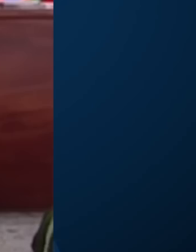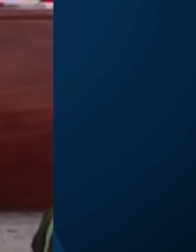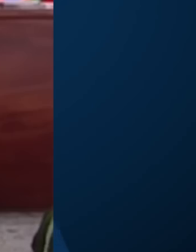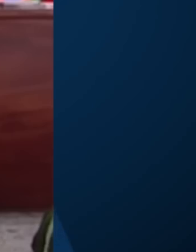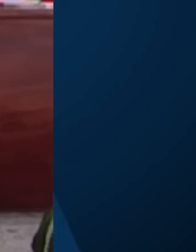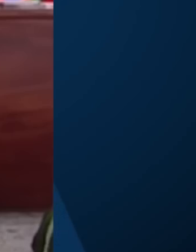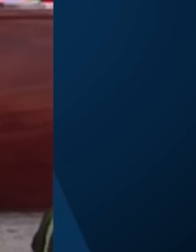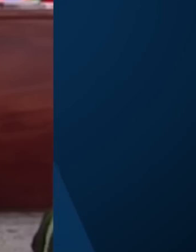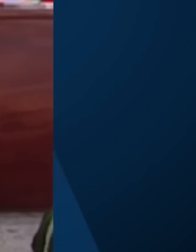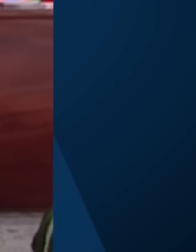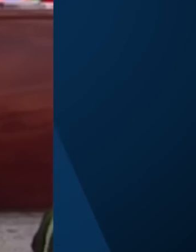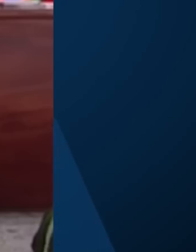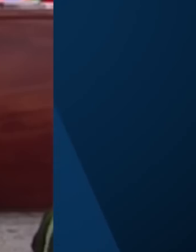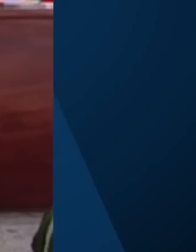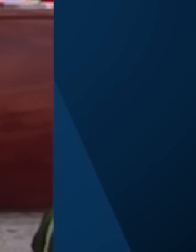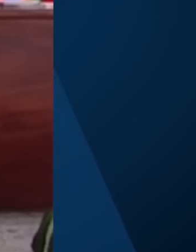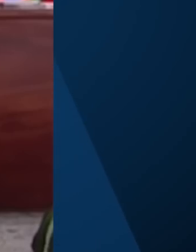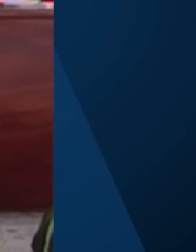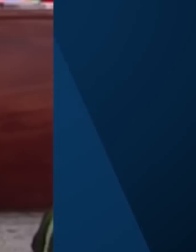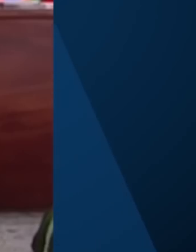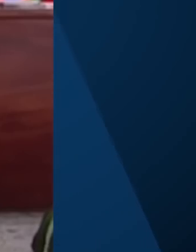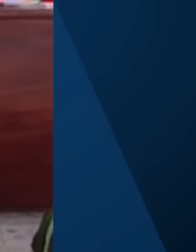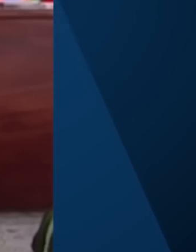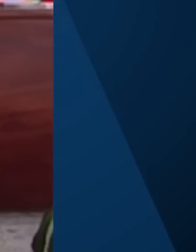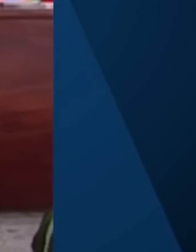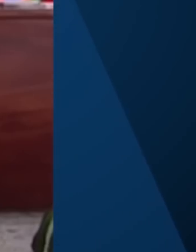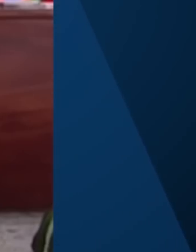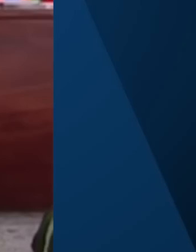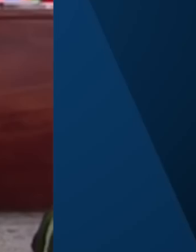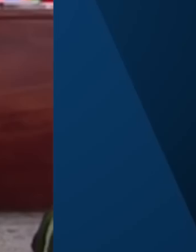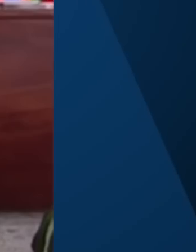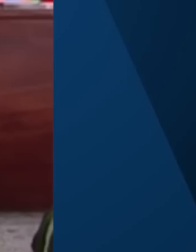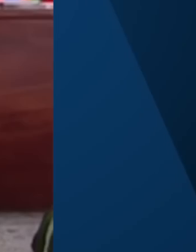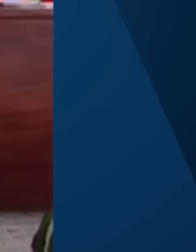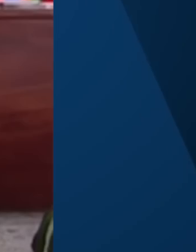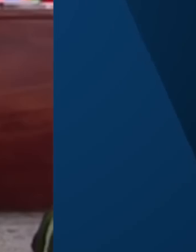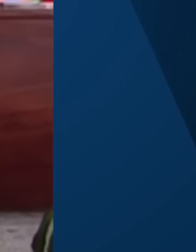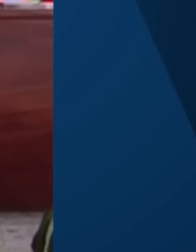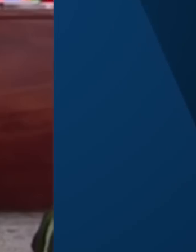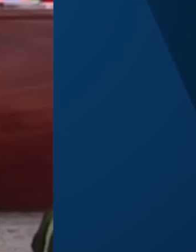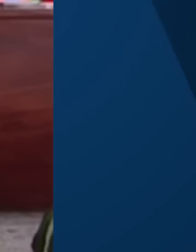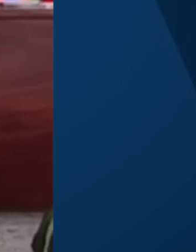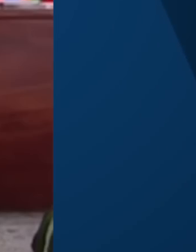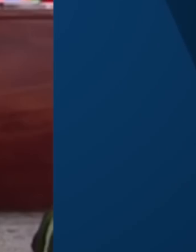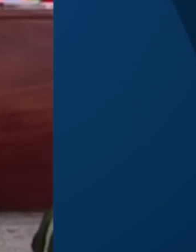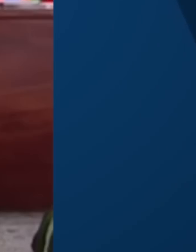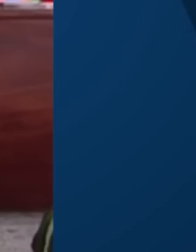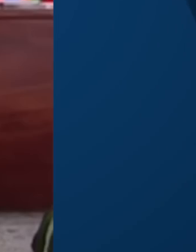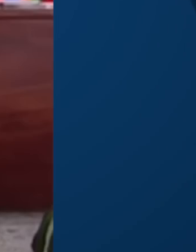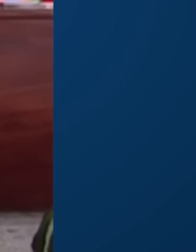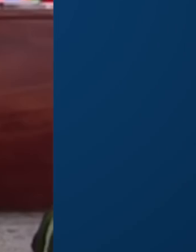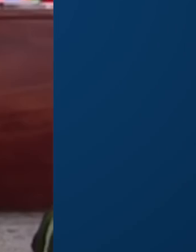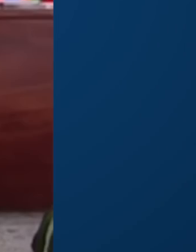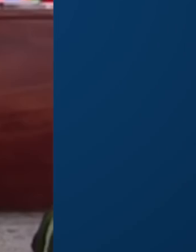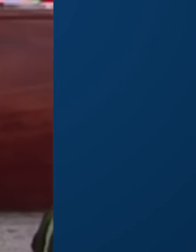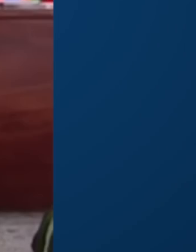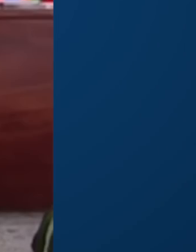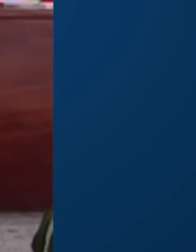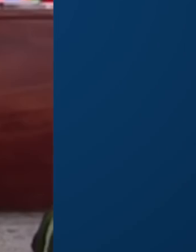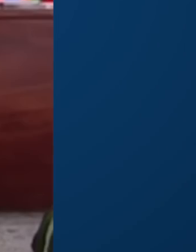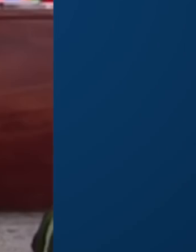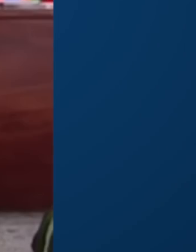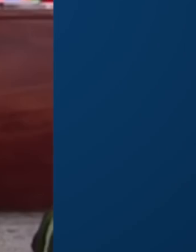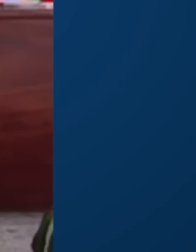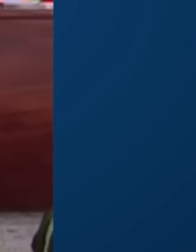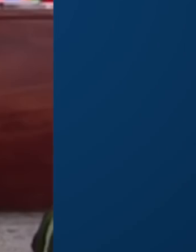por supuesto, con el respeto debido, cuando uno ve que en determinados países